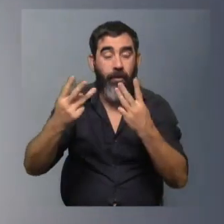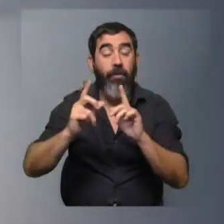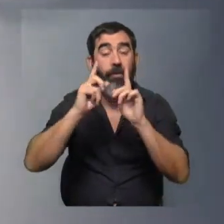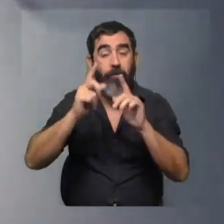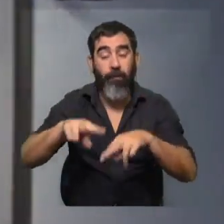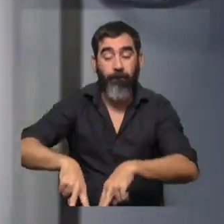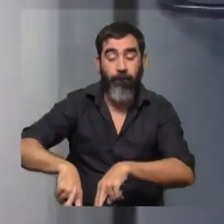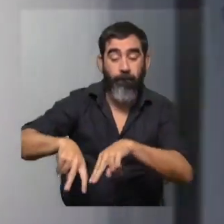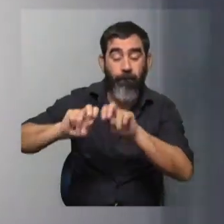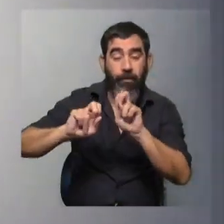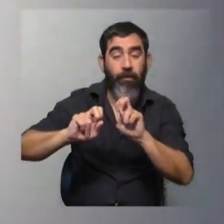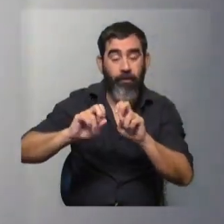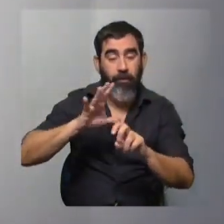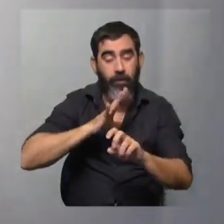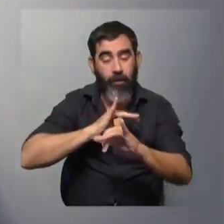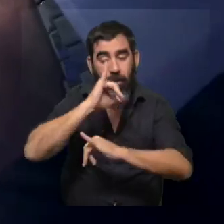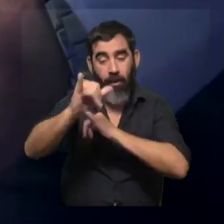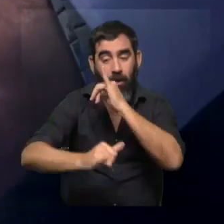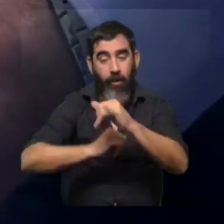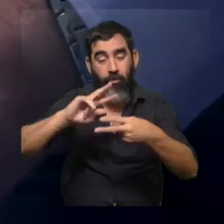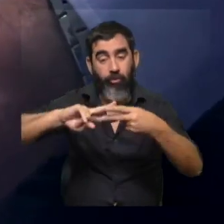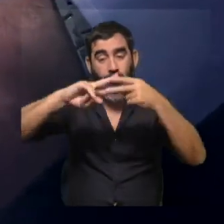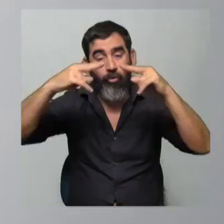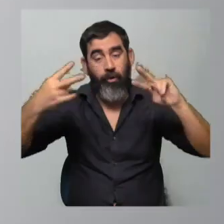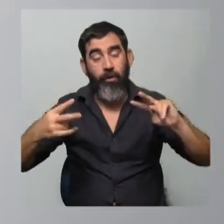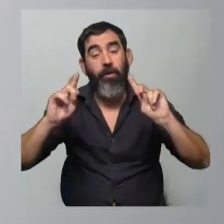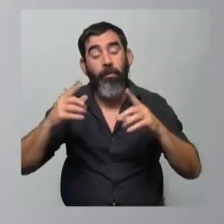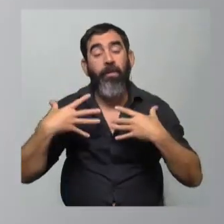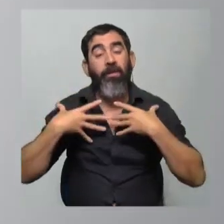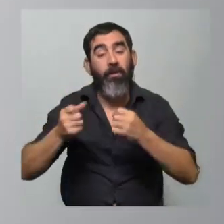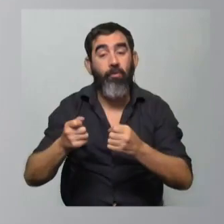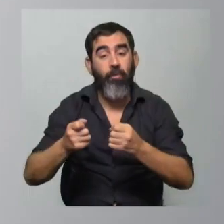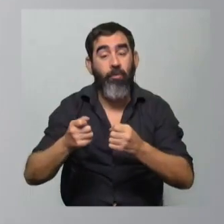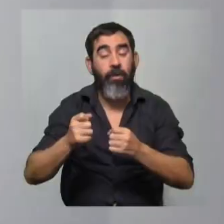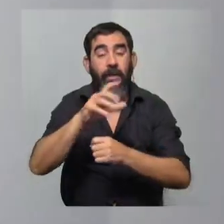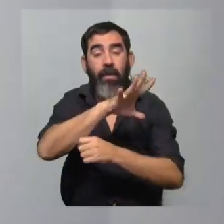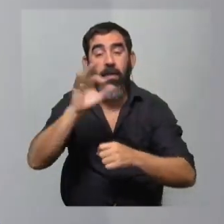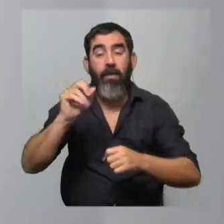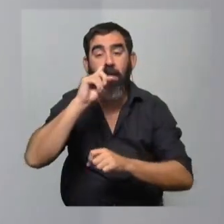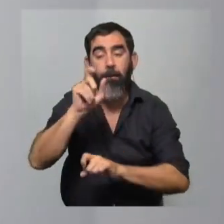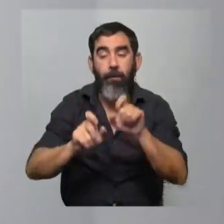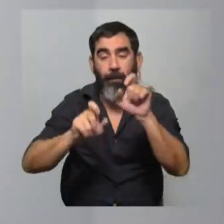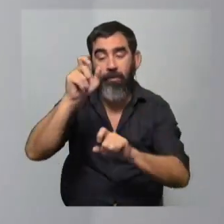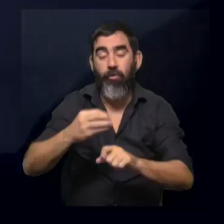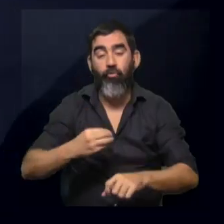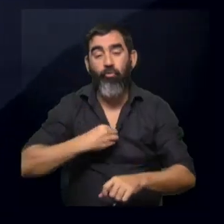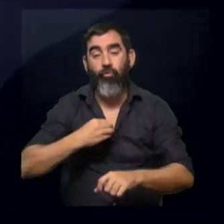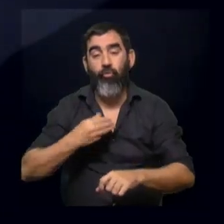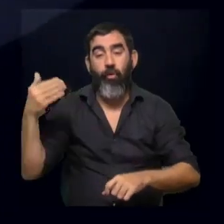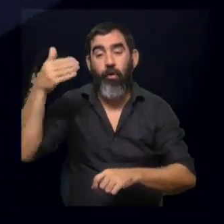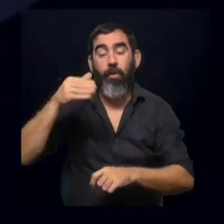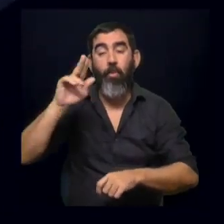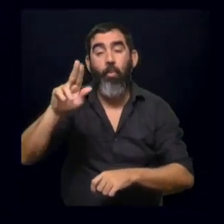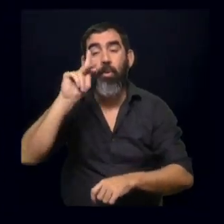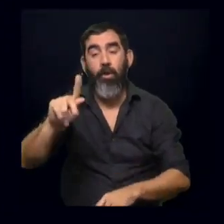de investigación que contiene información genética y de salud de 500.000 de participantes voluntarios del Reino